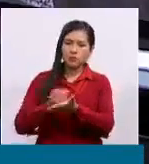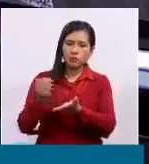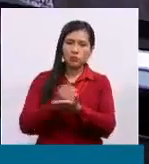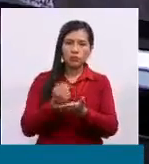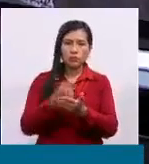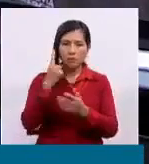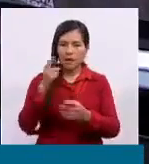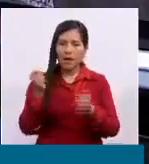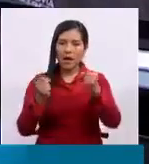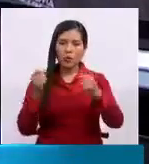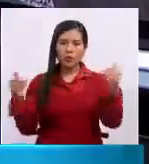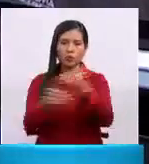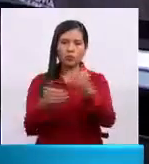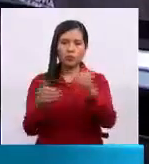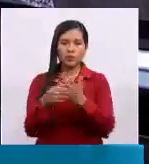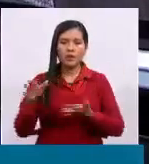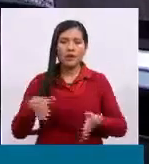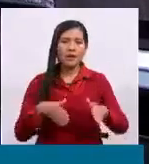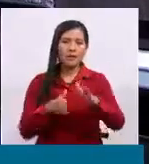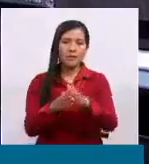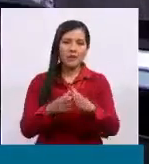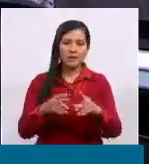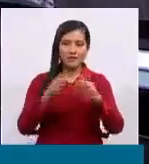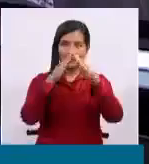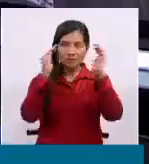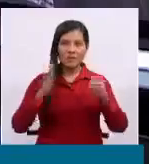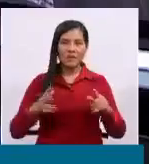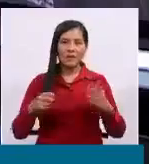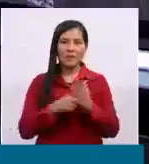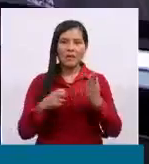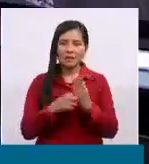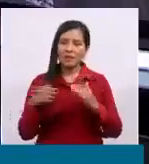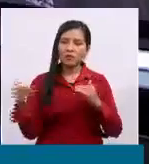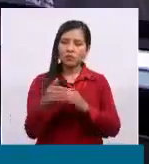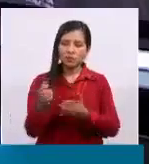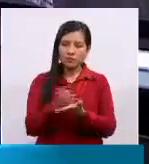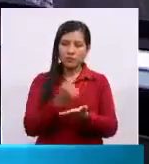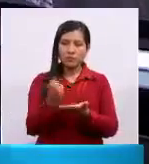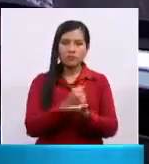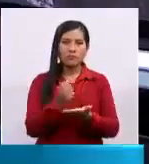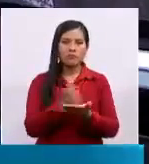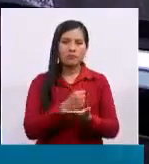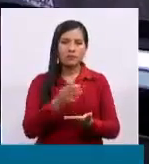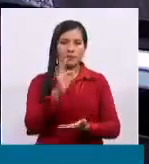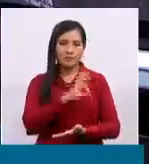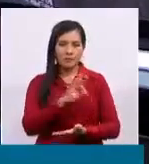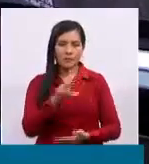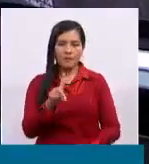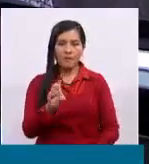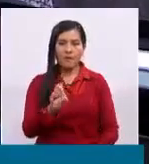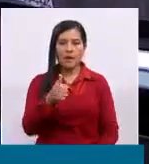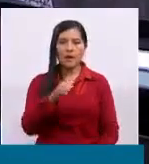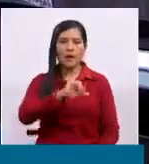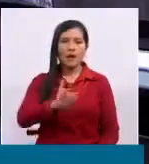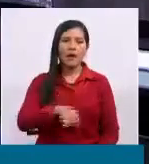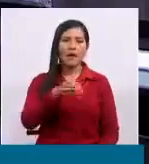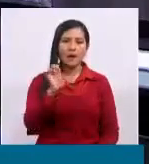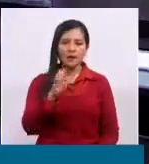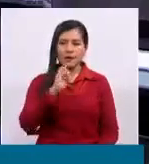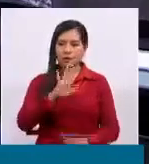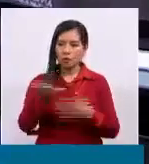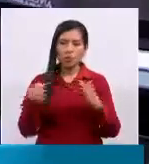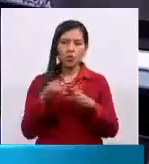peaje en todas las carreteras dentro de la red vial fundamental de la ciudad de La Paz, del departamento de La